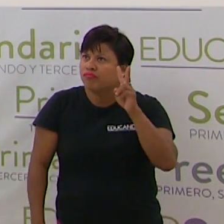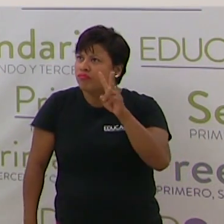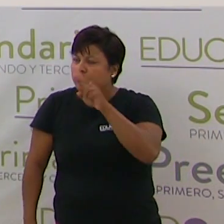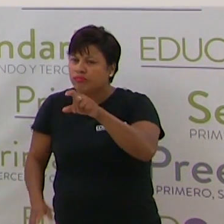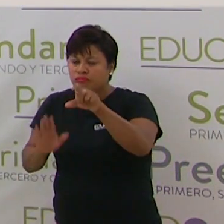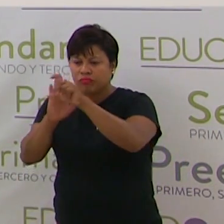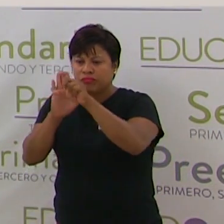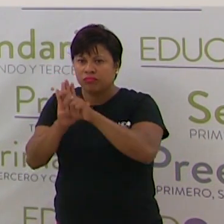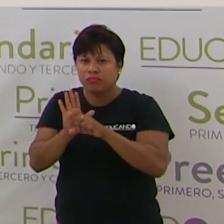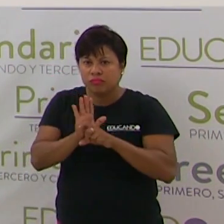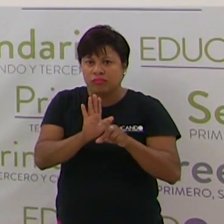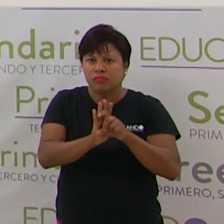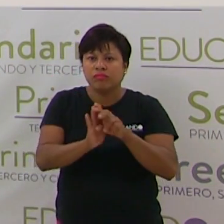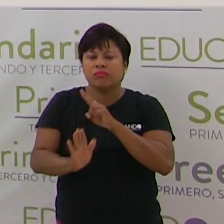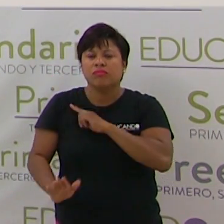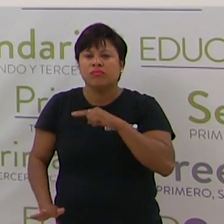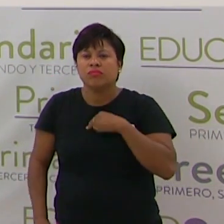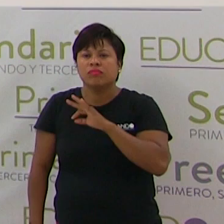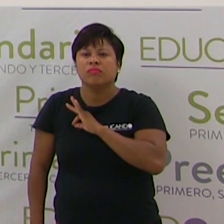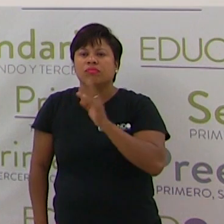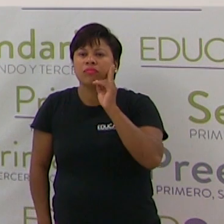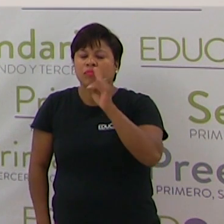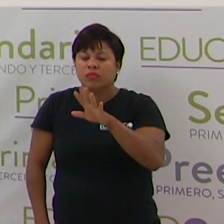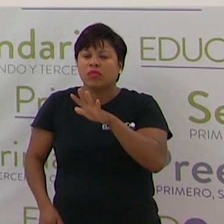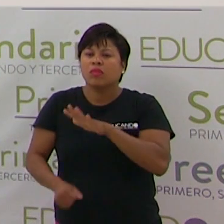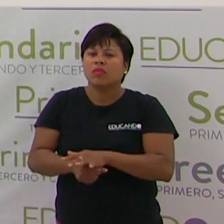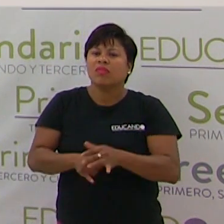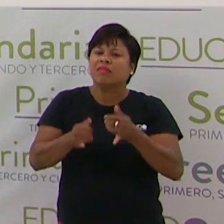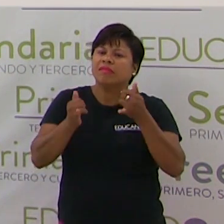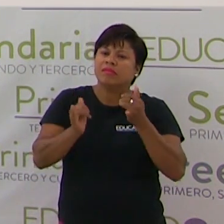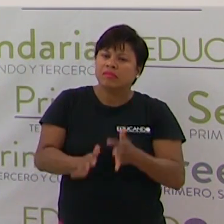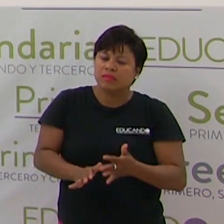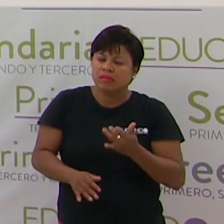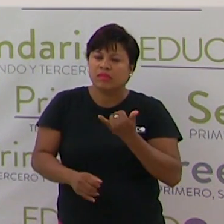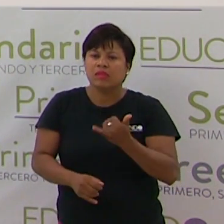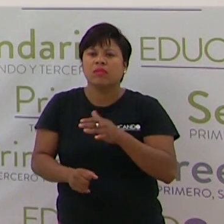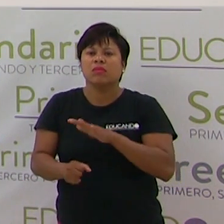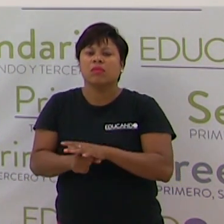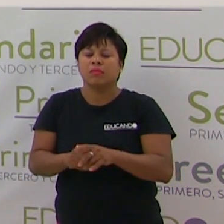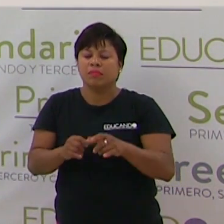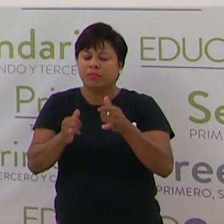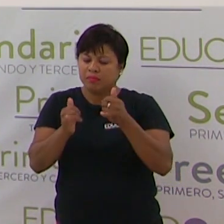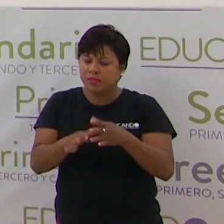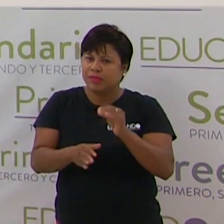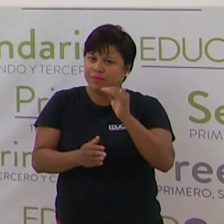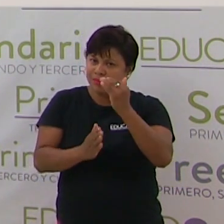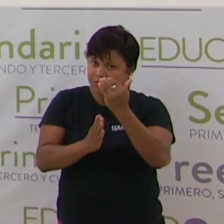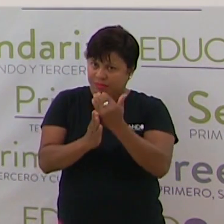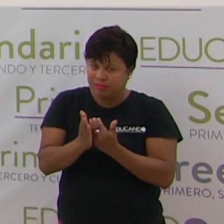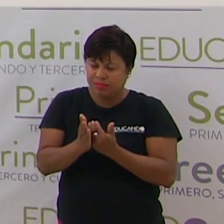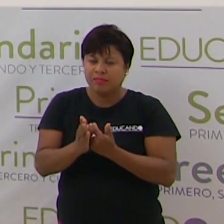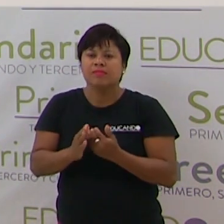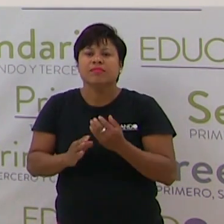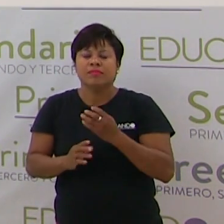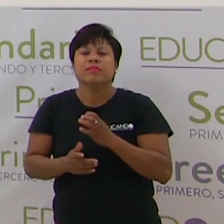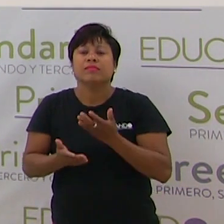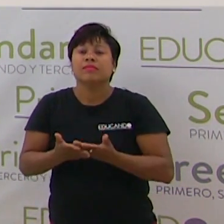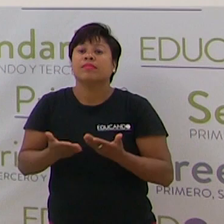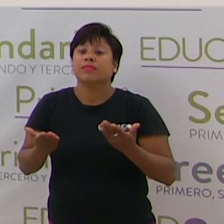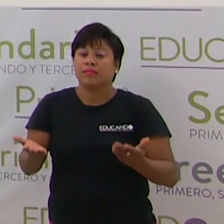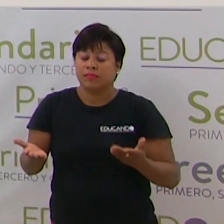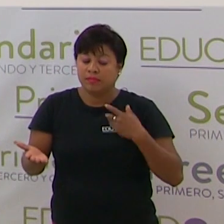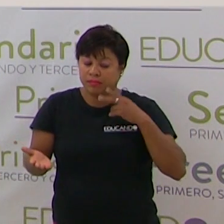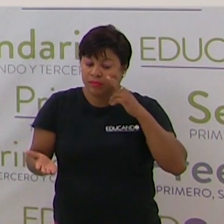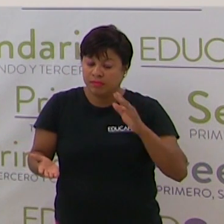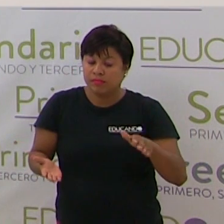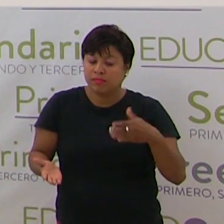ya pudimos encontrar cuál pesa más y cuál pesa menos. Ahora, si comparo